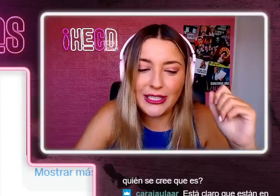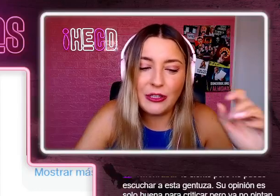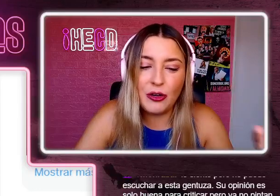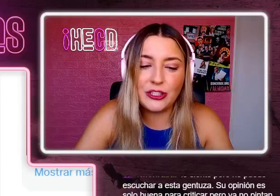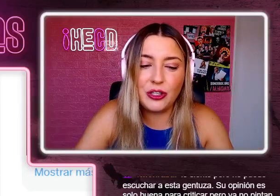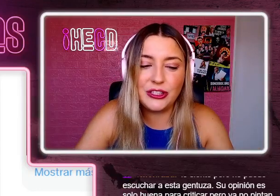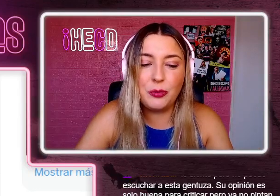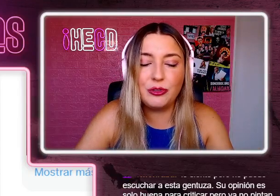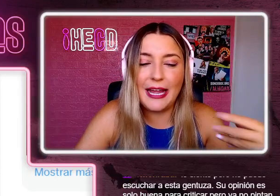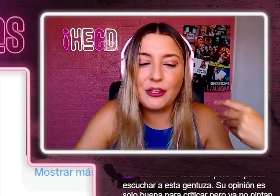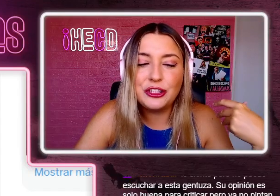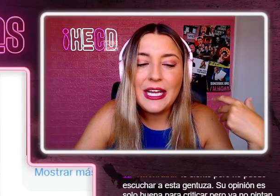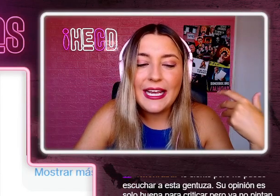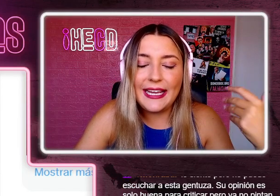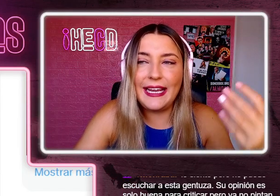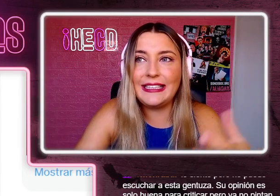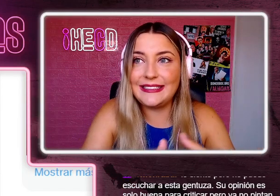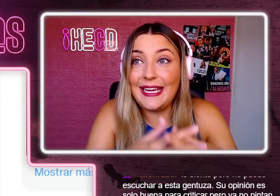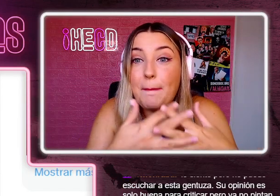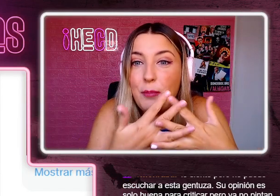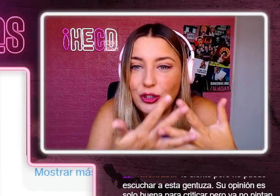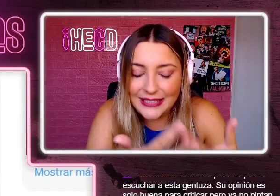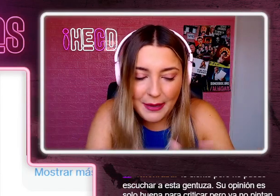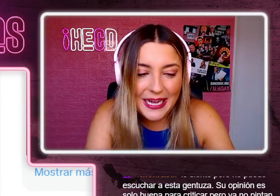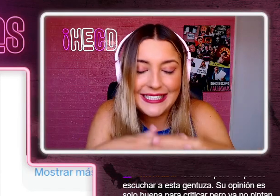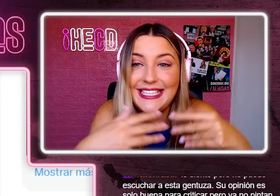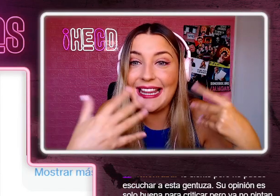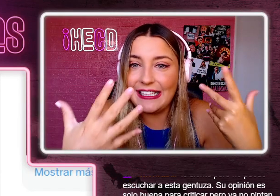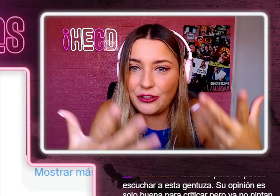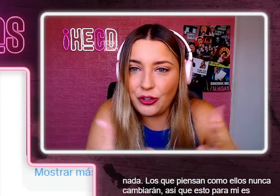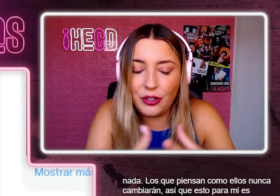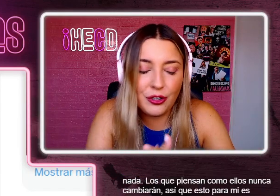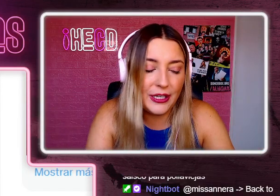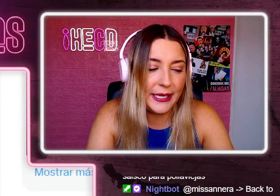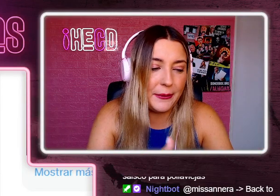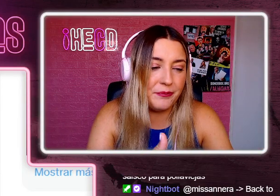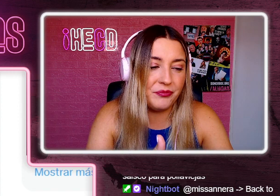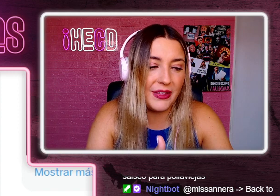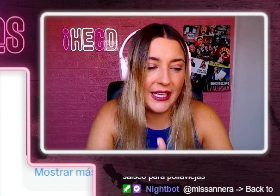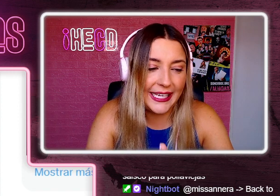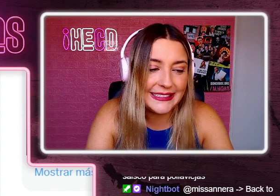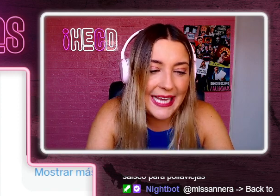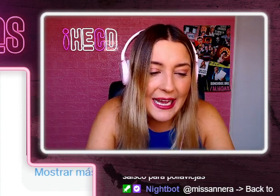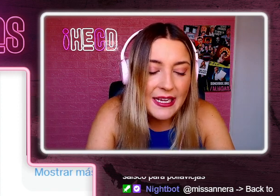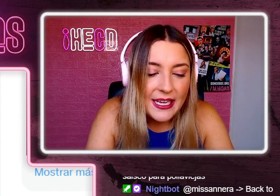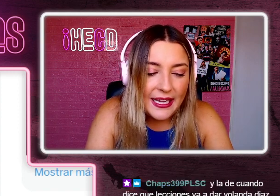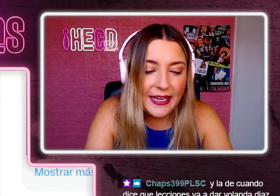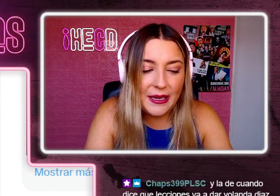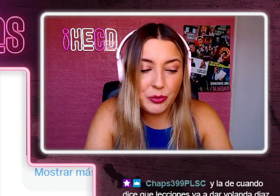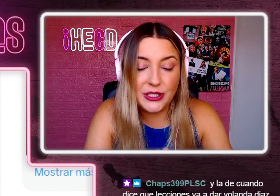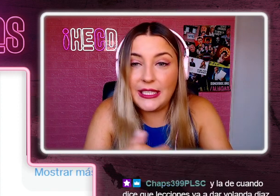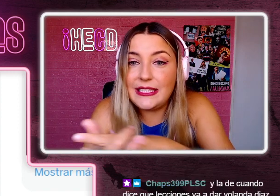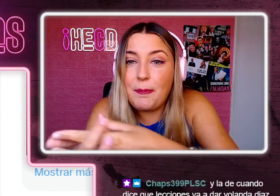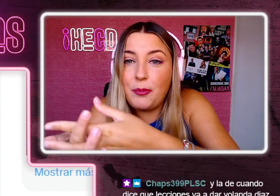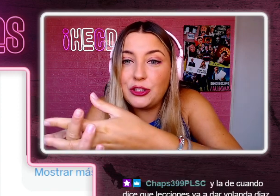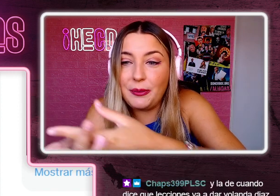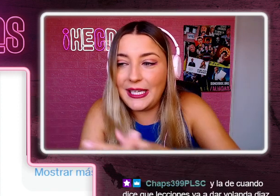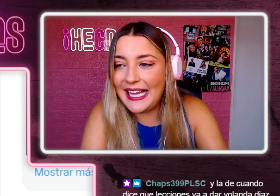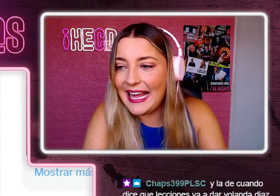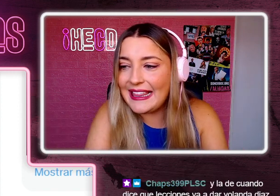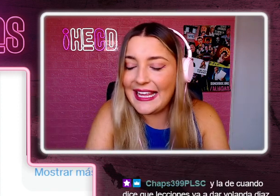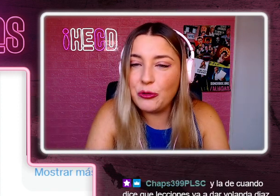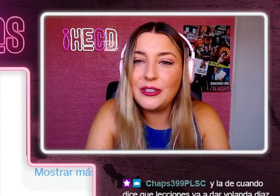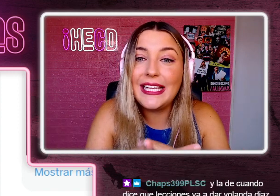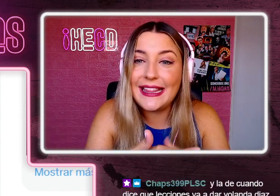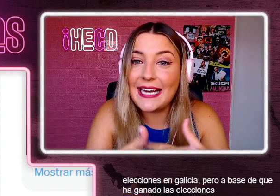porque hoy en el congreso de los diputados se votaba ya del todo esa Pues esa